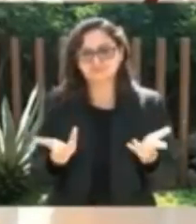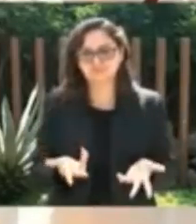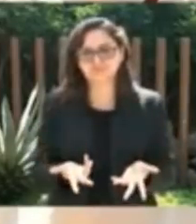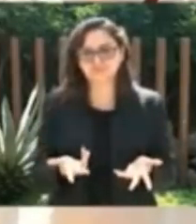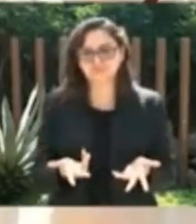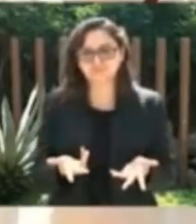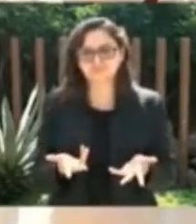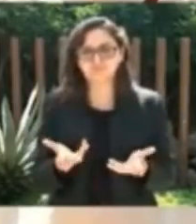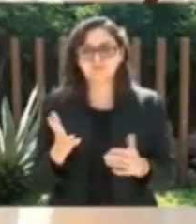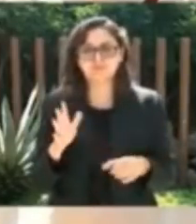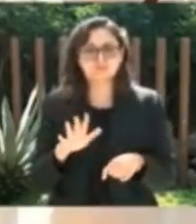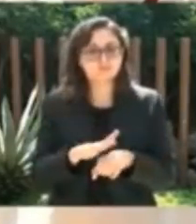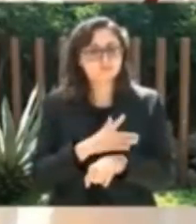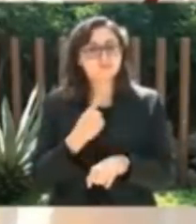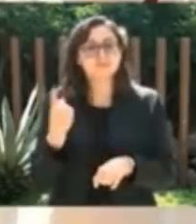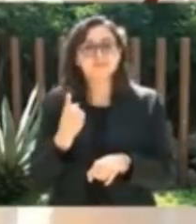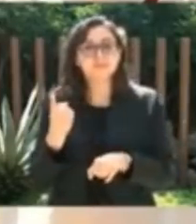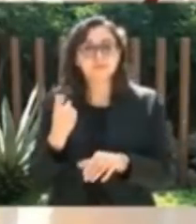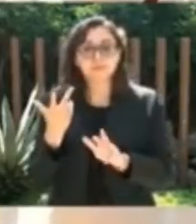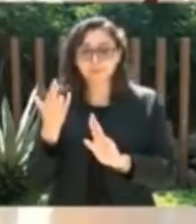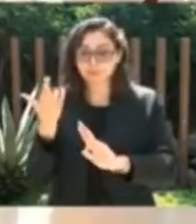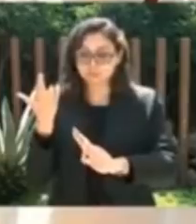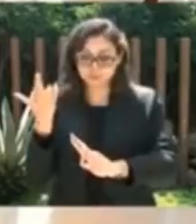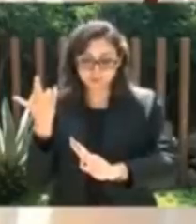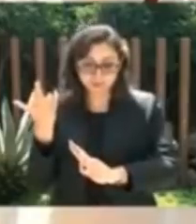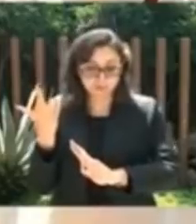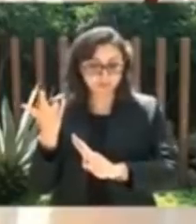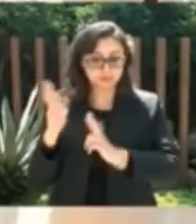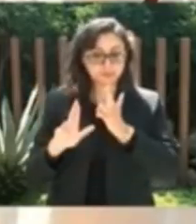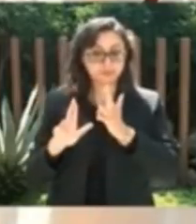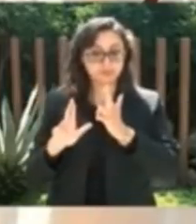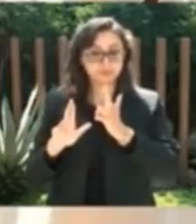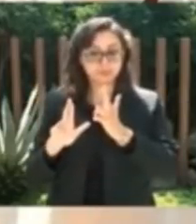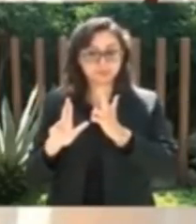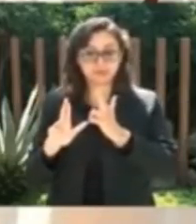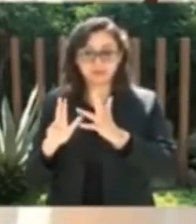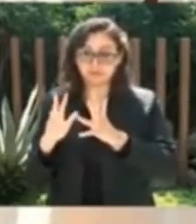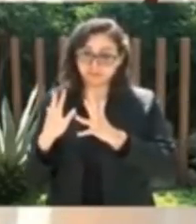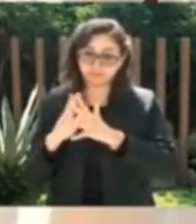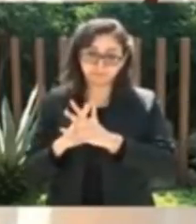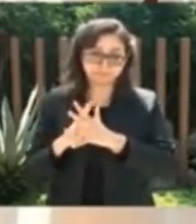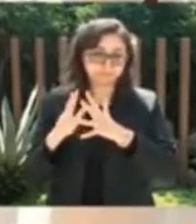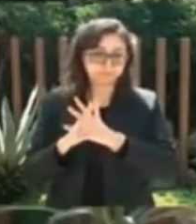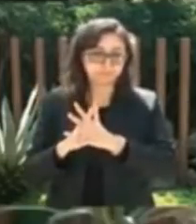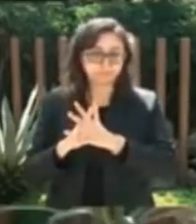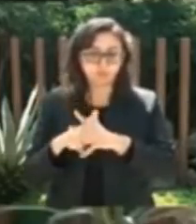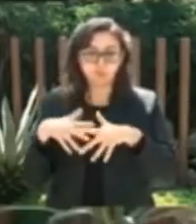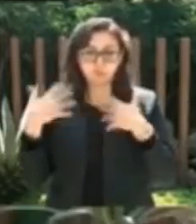porque la revolución no pudo, a pesar de que fue profunda,